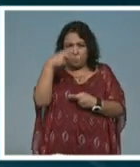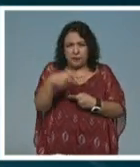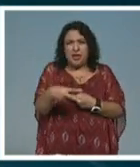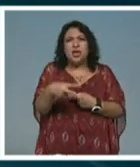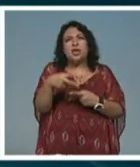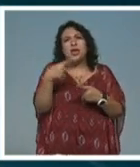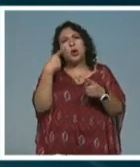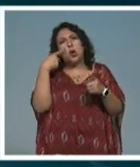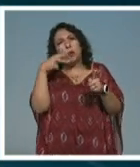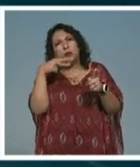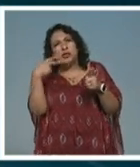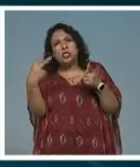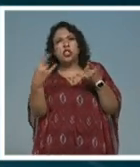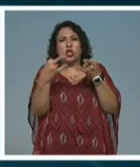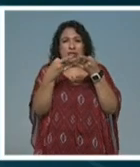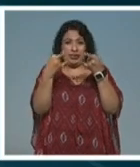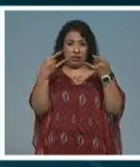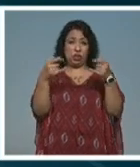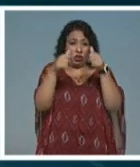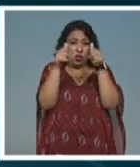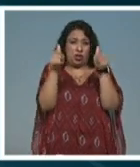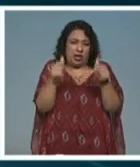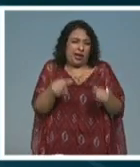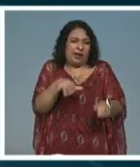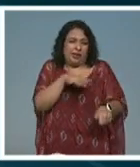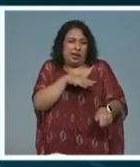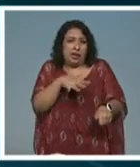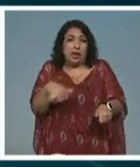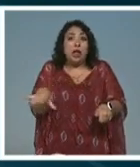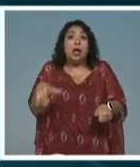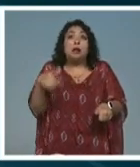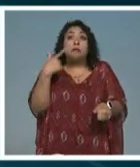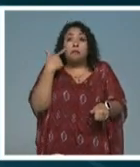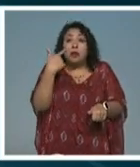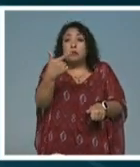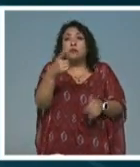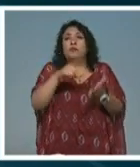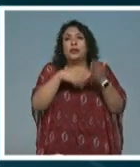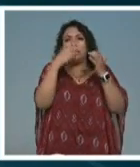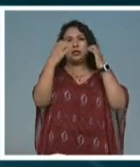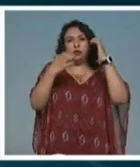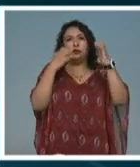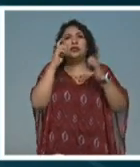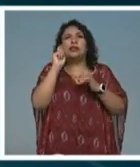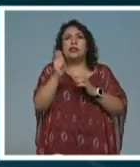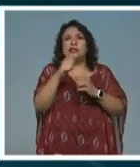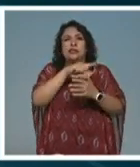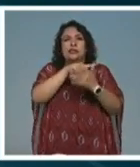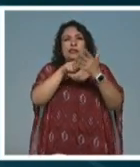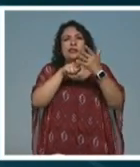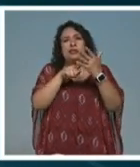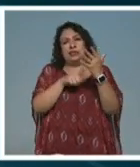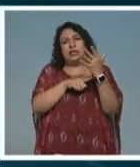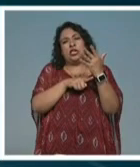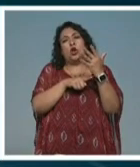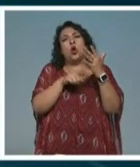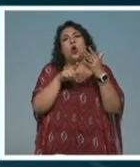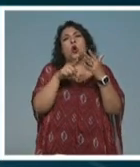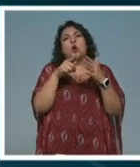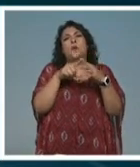su mirada a la historia del arte en general están presentes en una muestra que contempla 5 lustros de